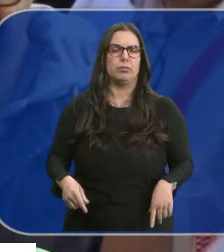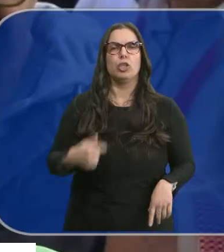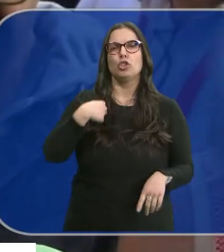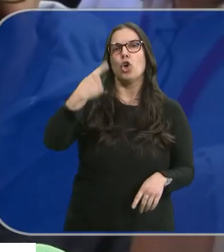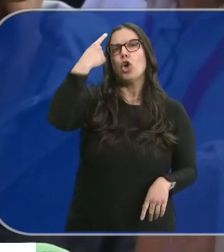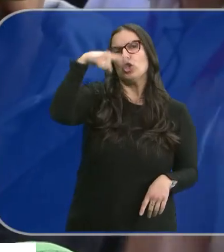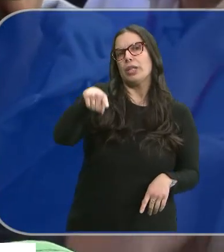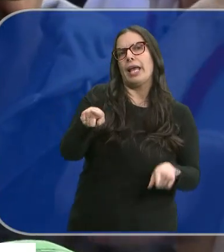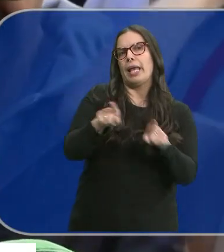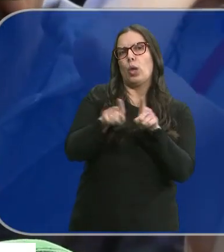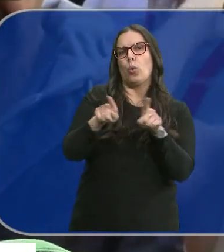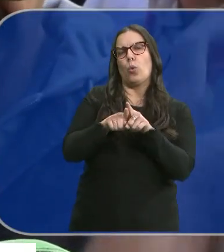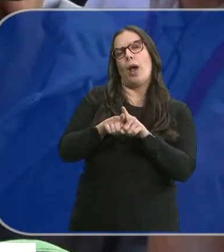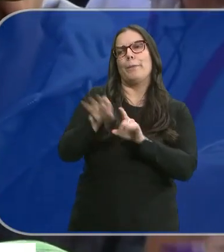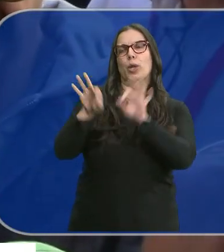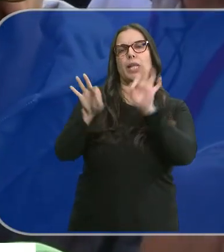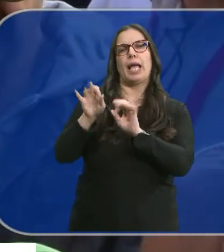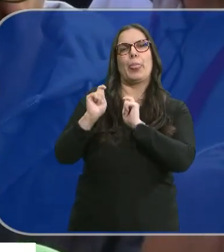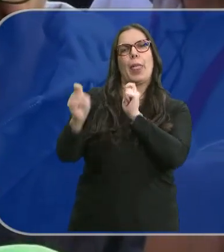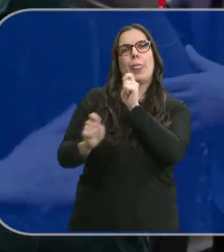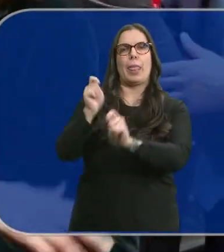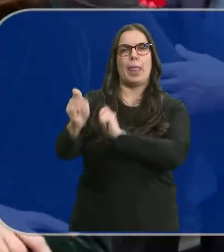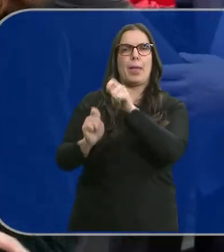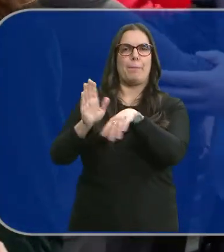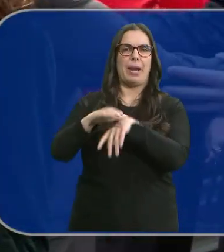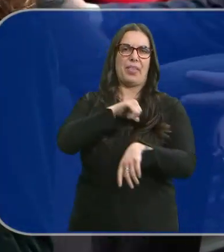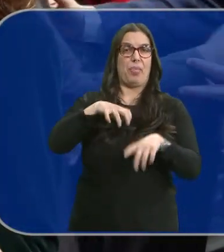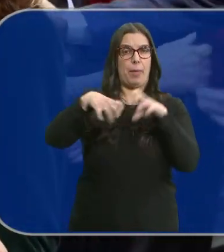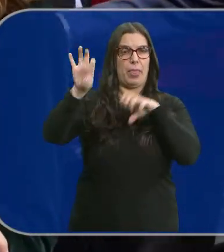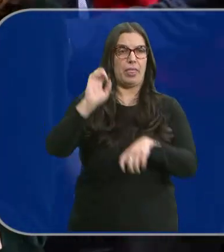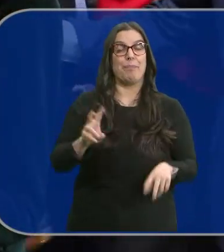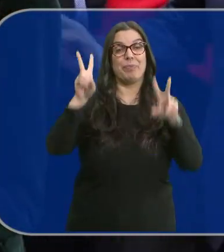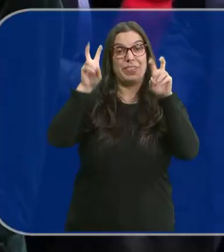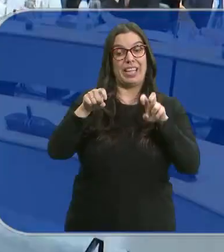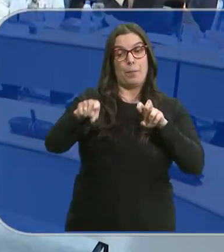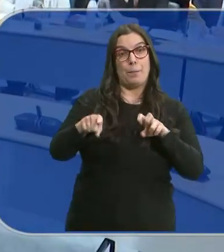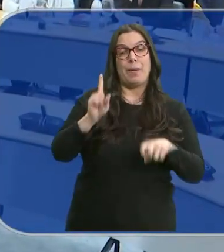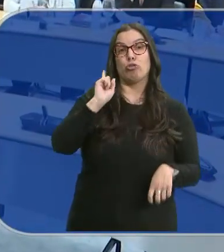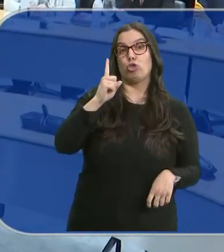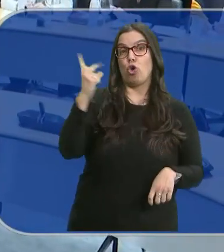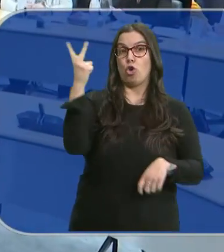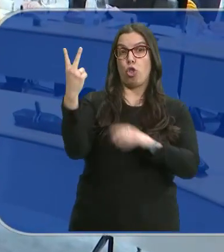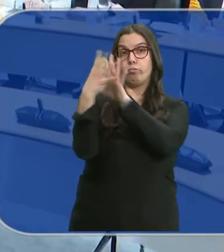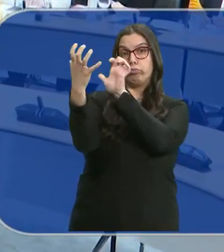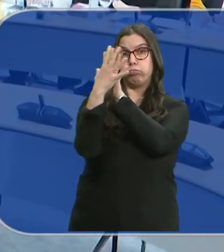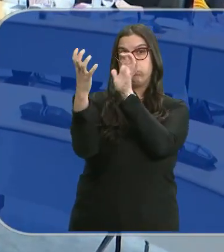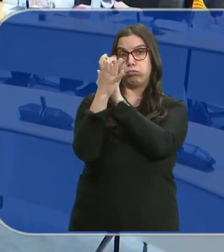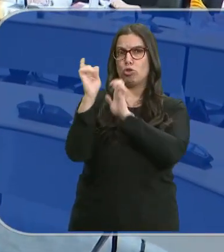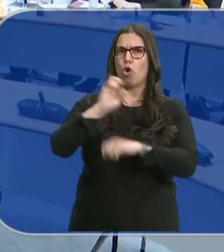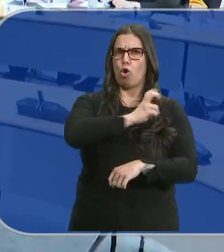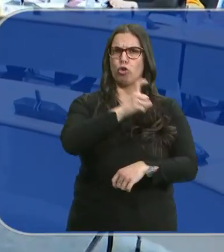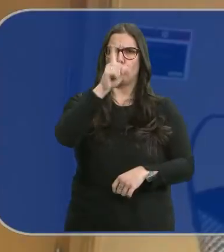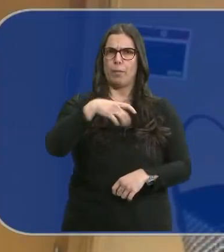es el cupón independentista o el cupón para la independencia. No ha sido el único asunto tratado desde la bilateralidad que ha soliviantado a las